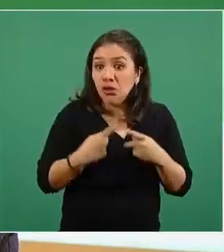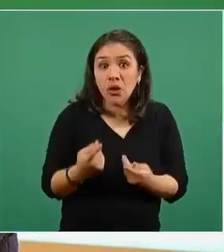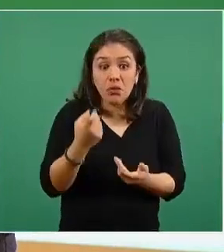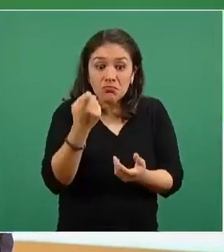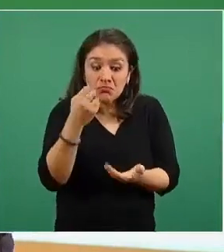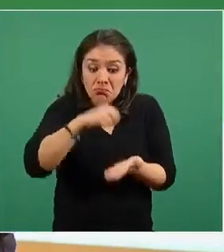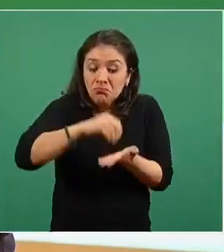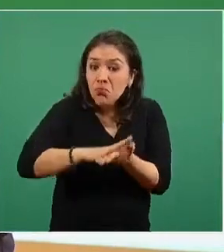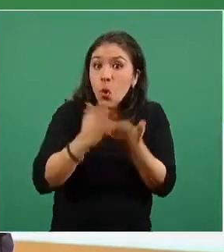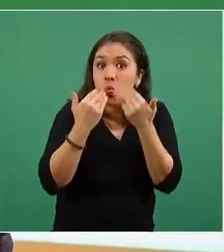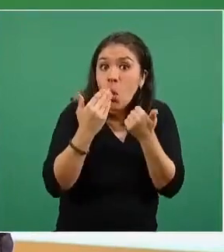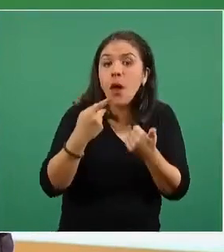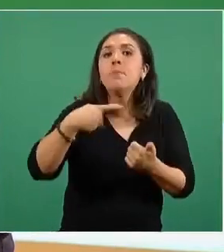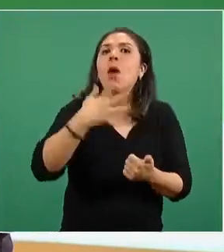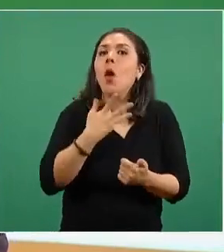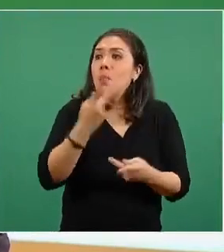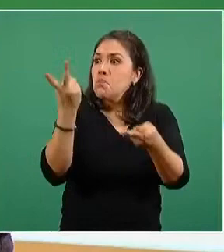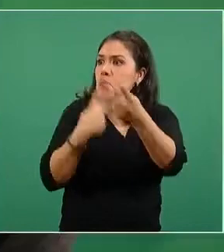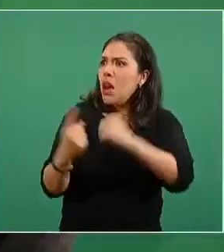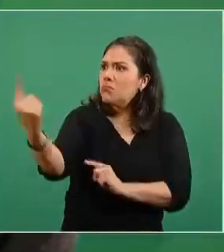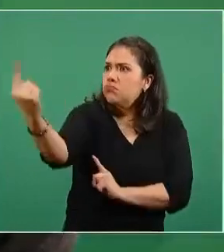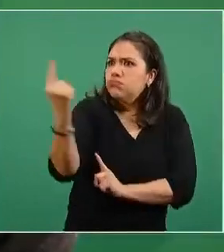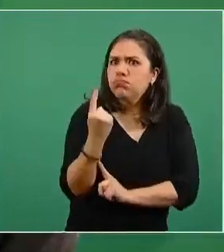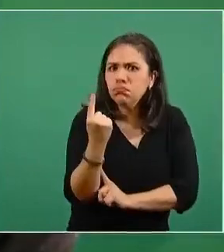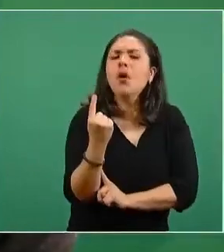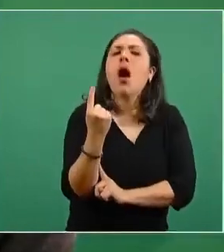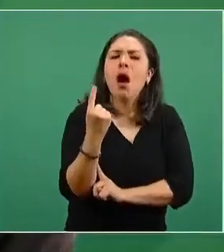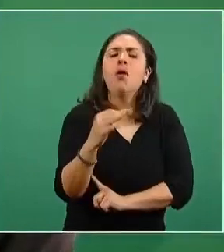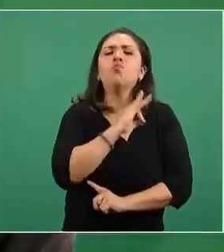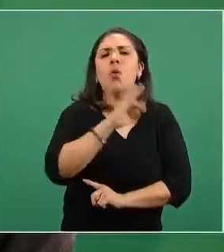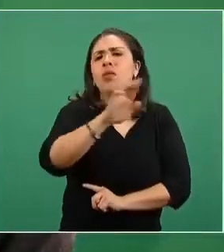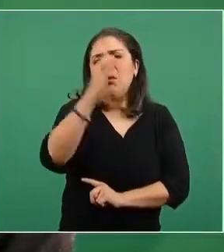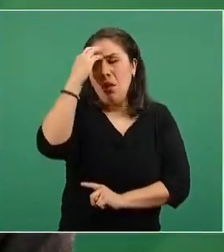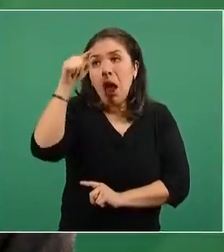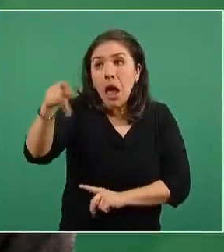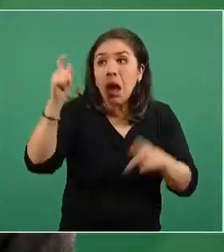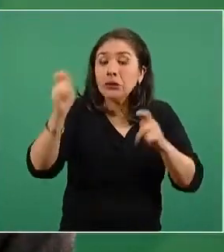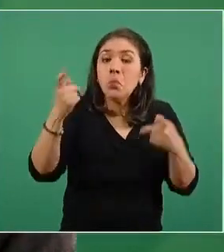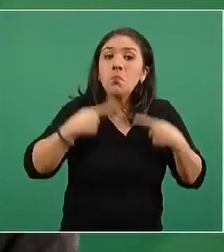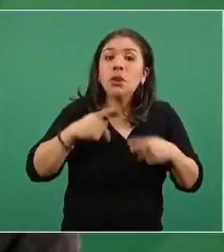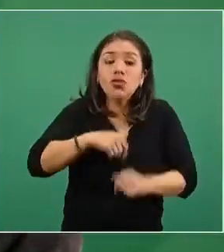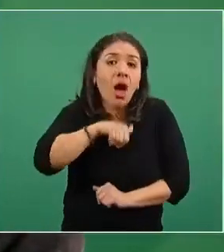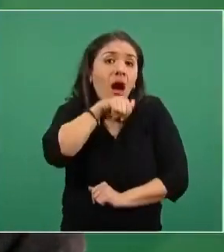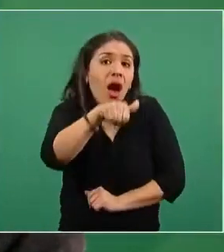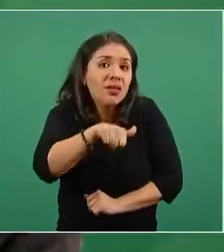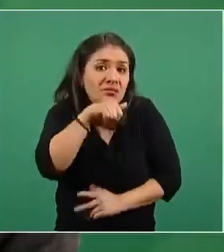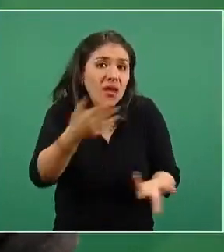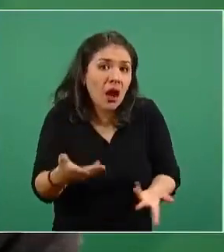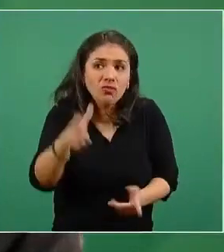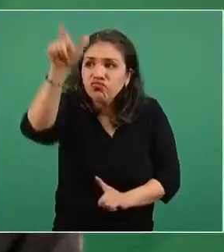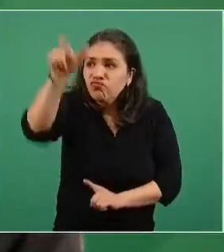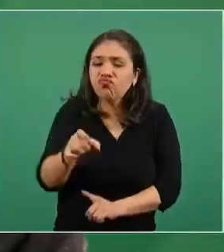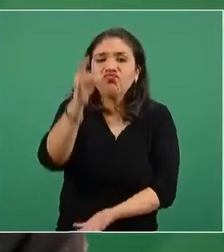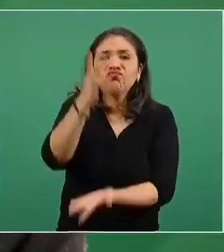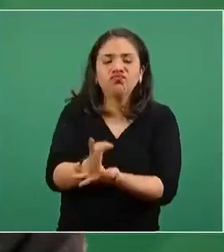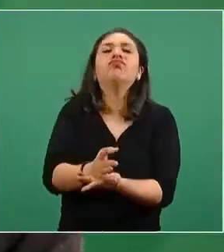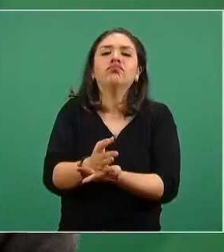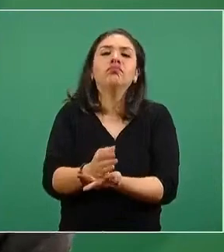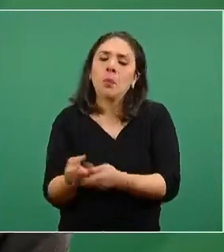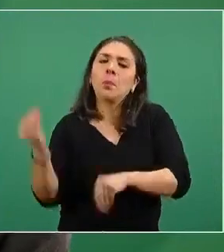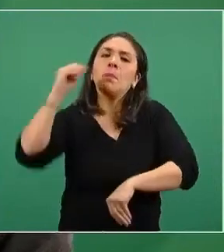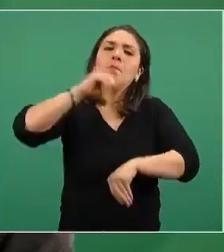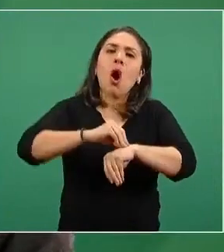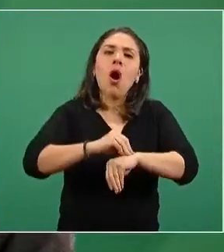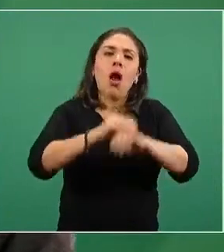registrado, pero ya está ahí físicamente y se puede reconocer que es una persona adulta mayor, por ejemplo, y se le incorporará,